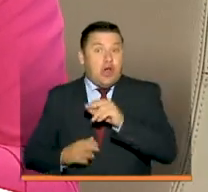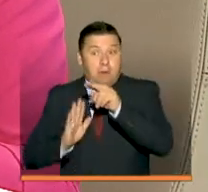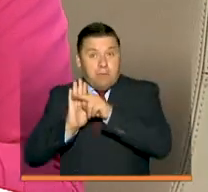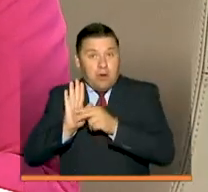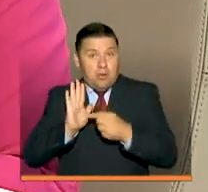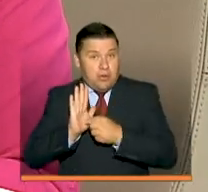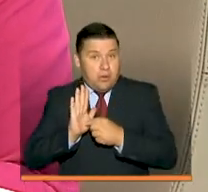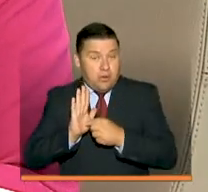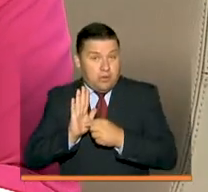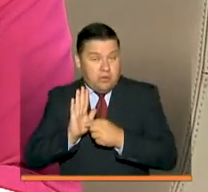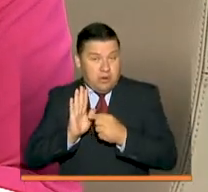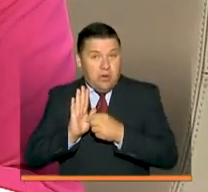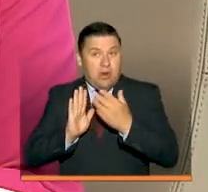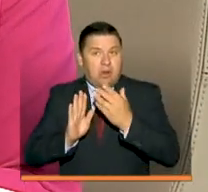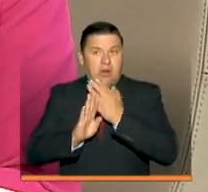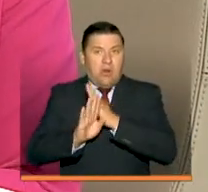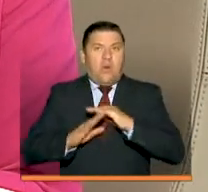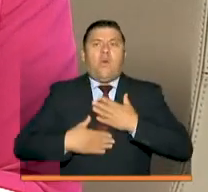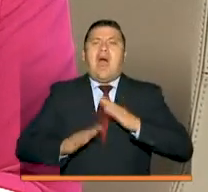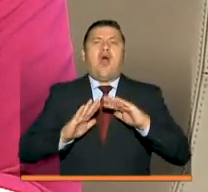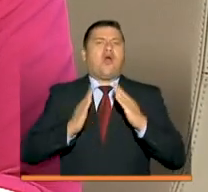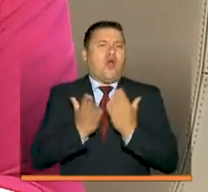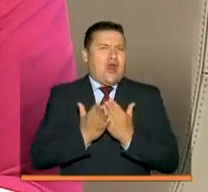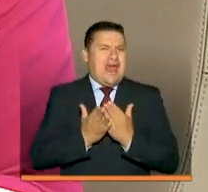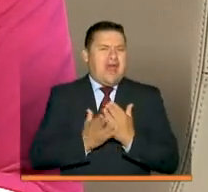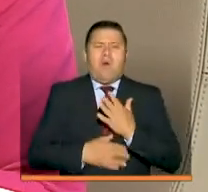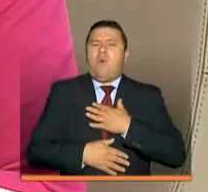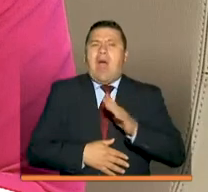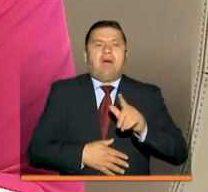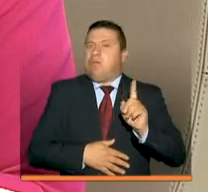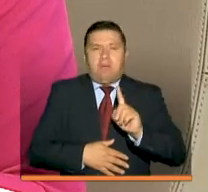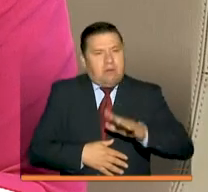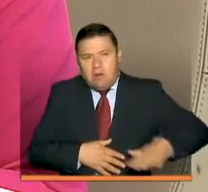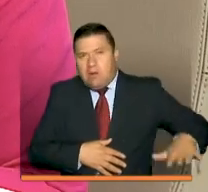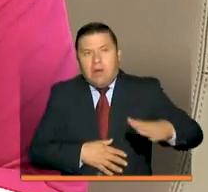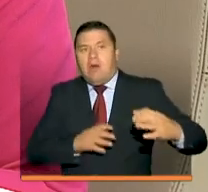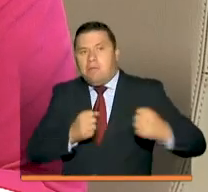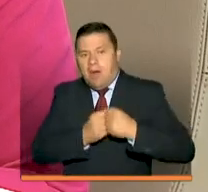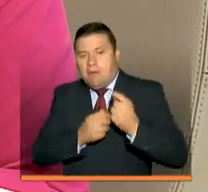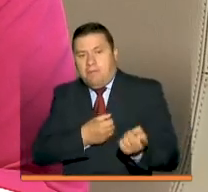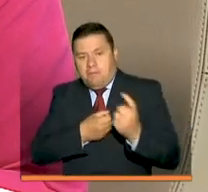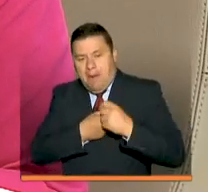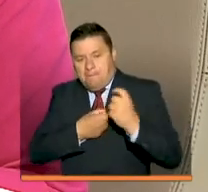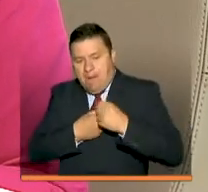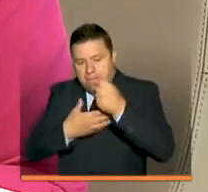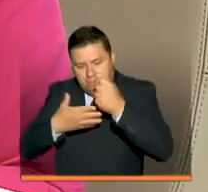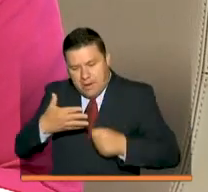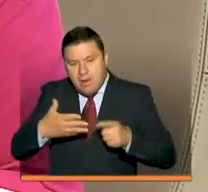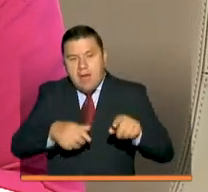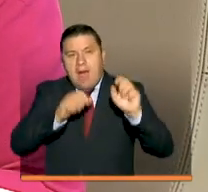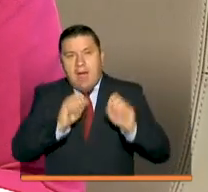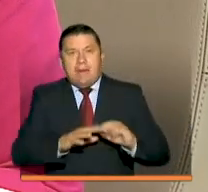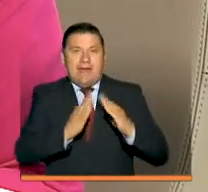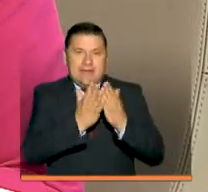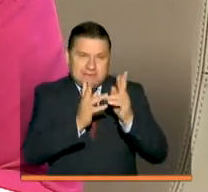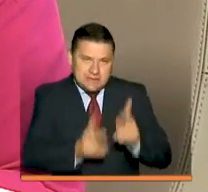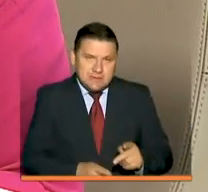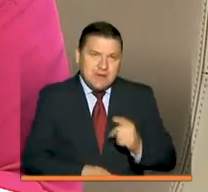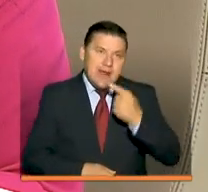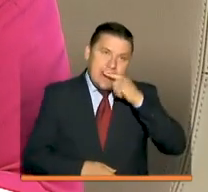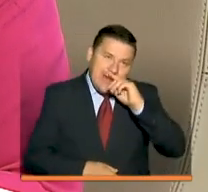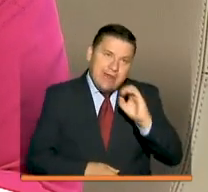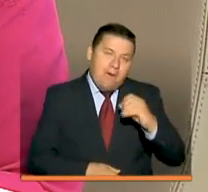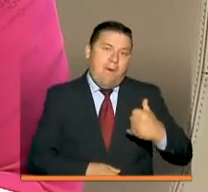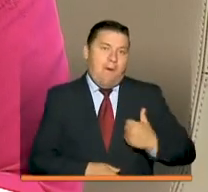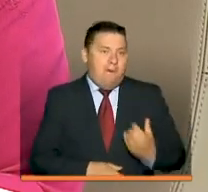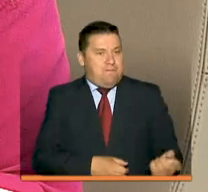protocolos como pudiera ser cualquier colegio, como lo ha dicho el ministro de Salud, por supuesto, y lo incluye no solamente para estudiantes, para niños y jóvenes,